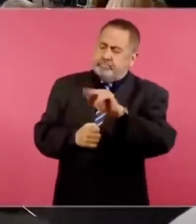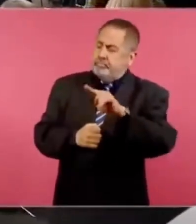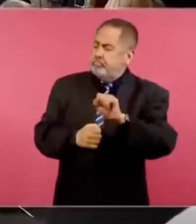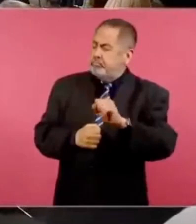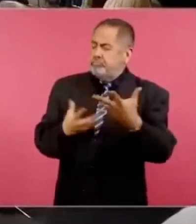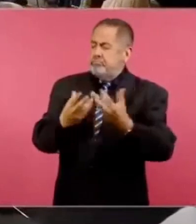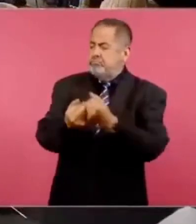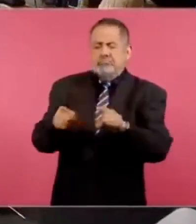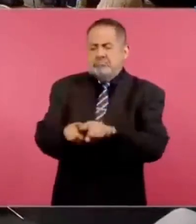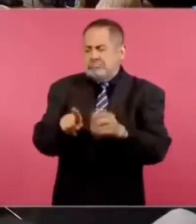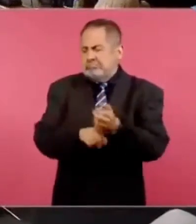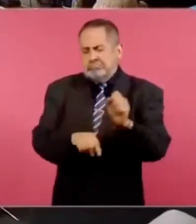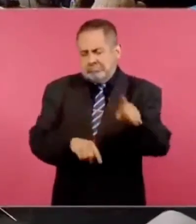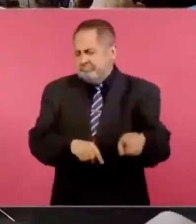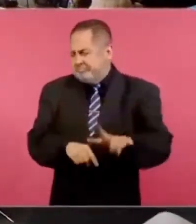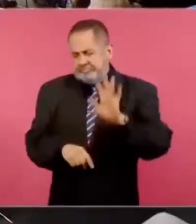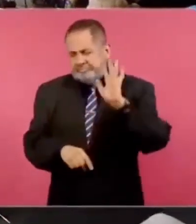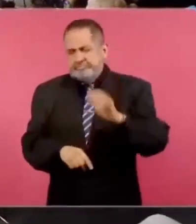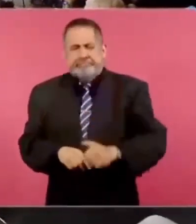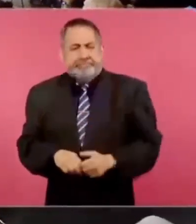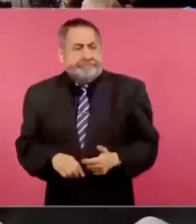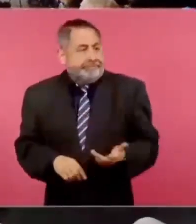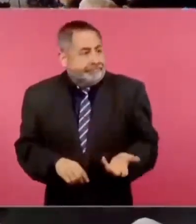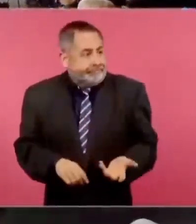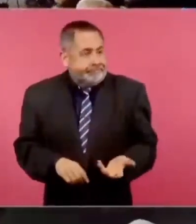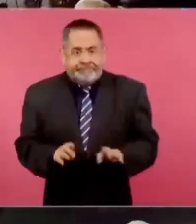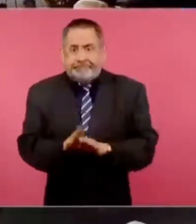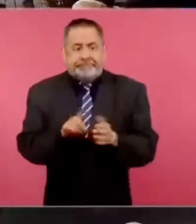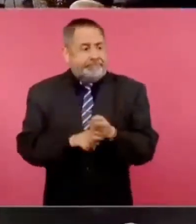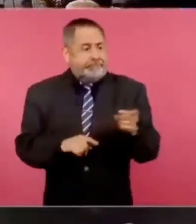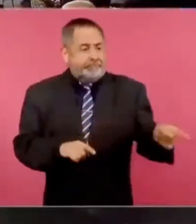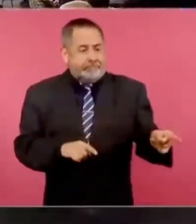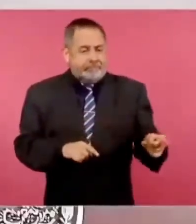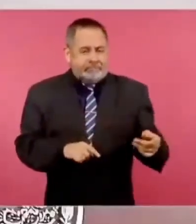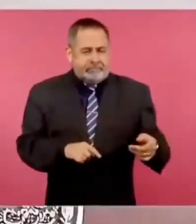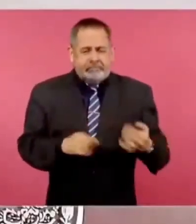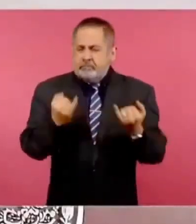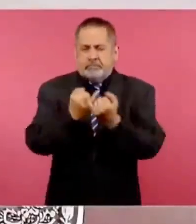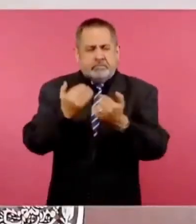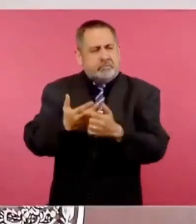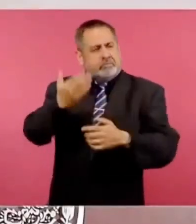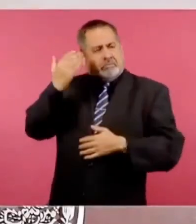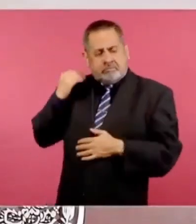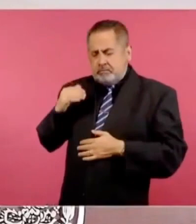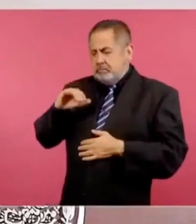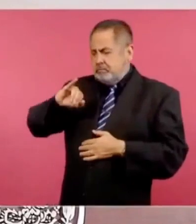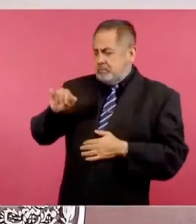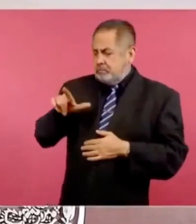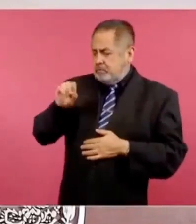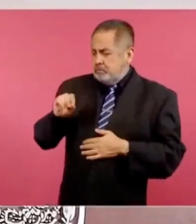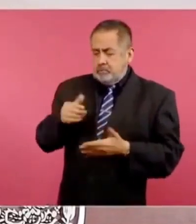manejado el programa por Loret de Mola.